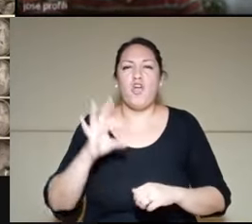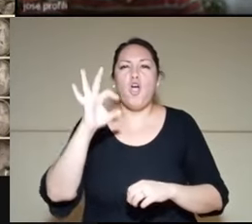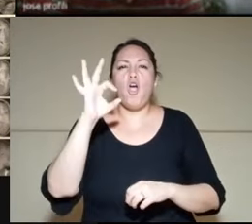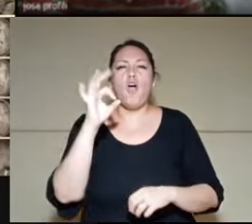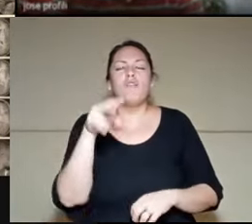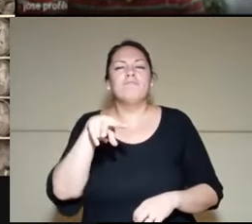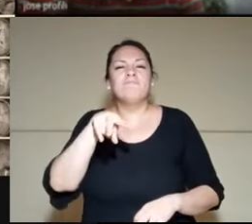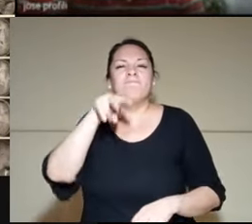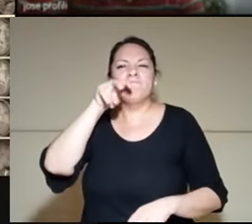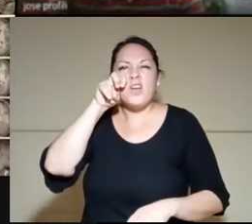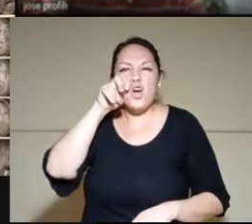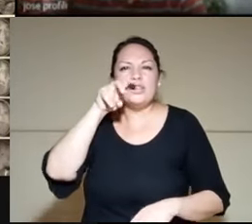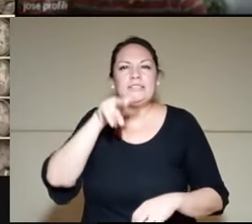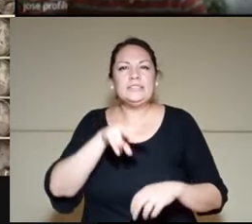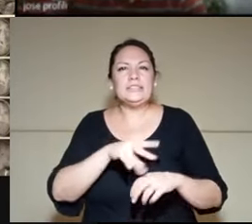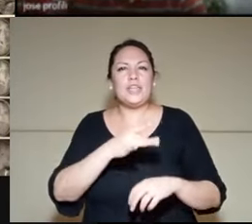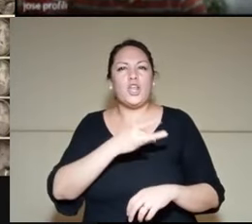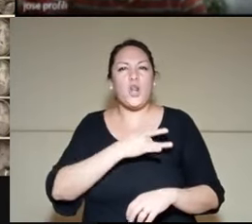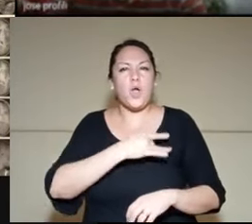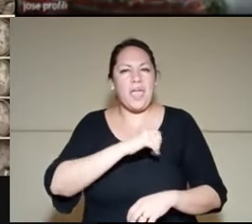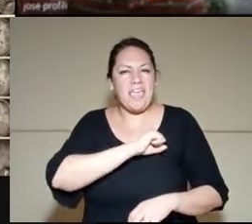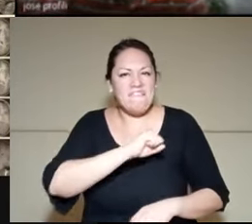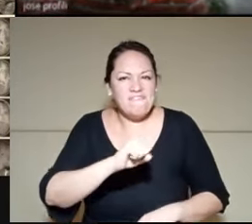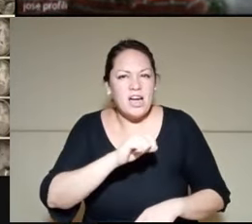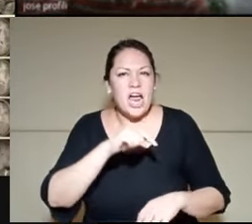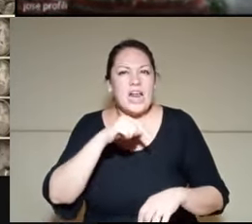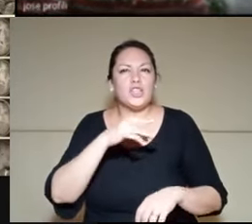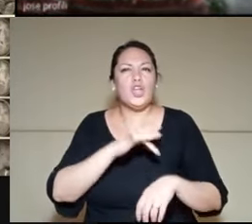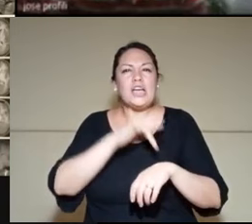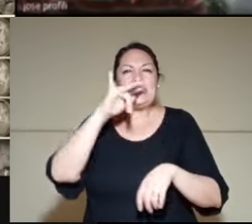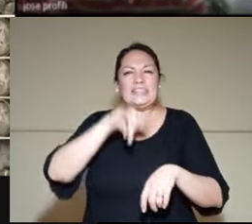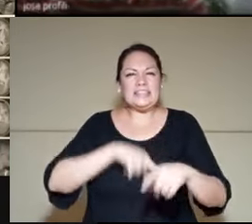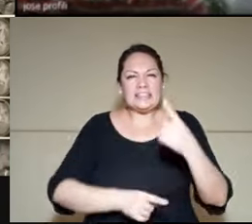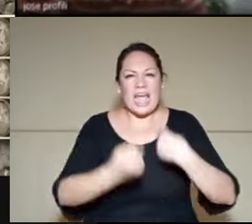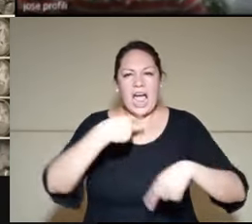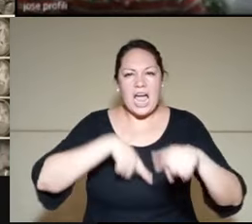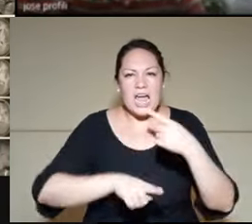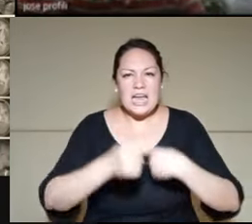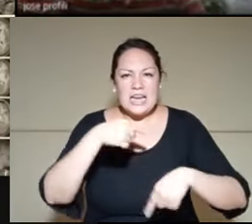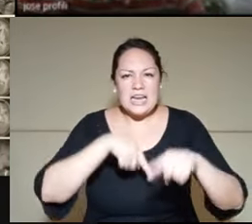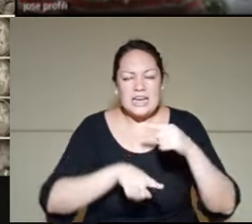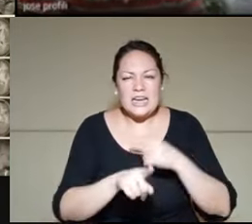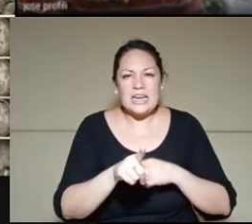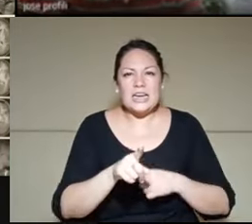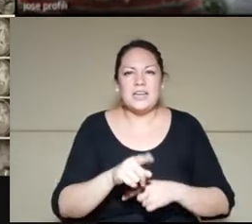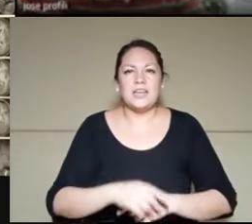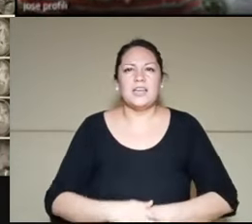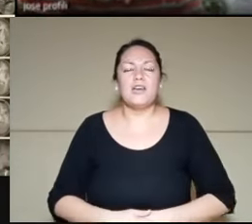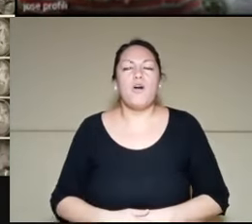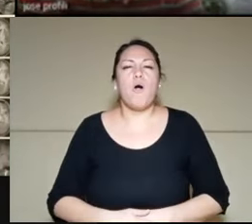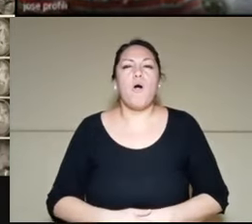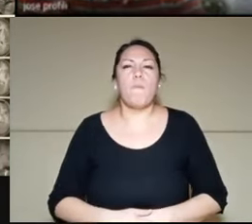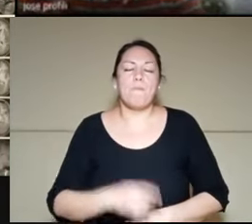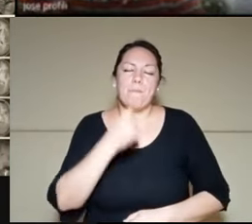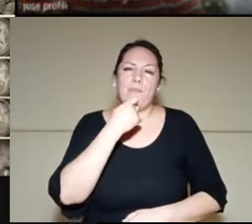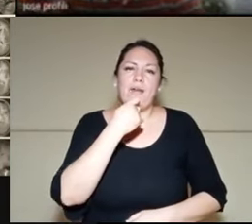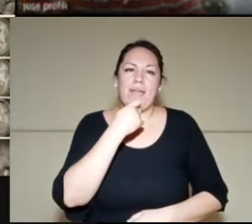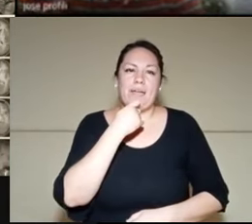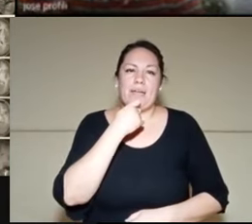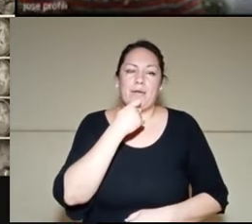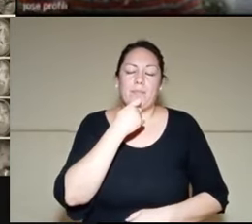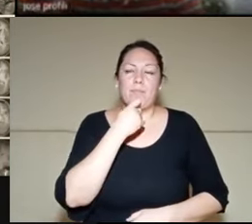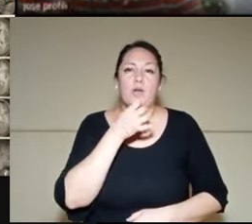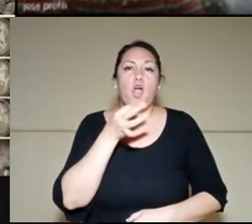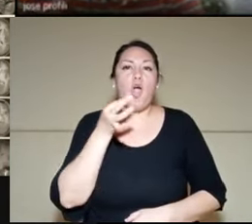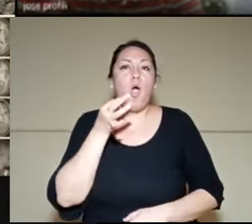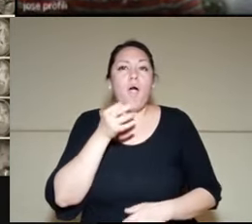al oxígeno, a los infartos, a la irrigación, es decir, a que le llegue sangre, que cualquier cambio que se